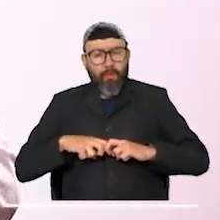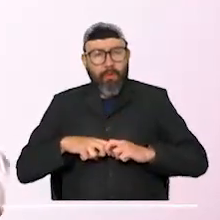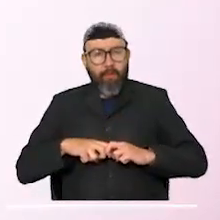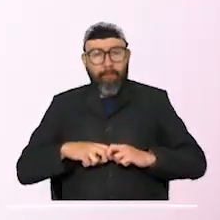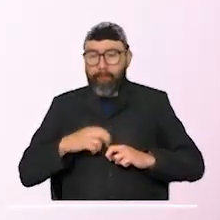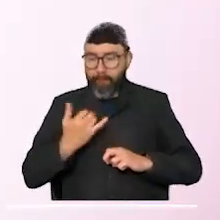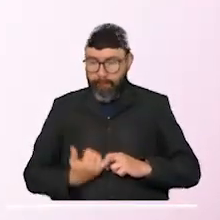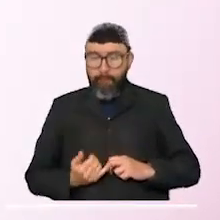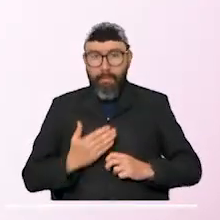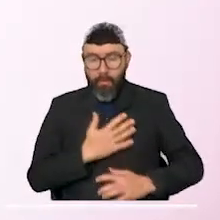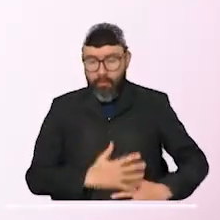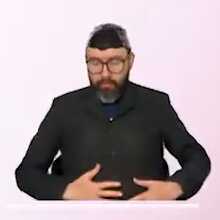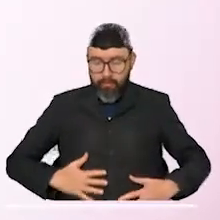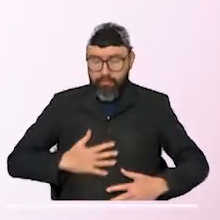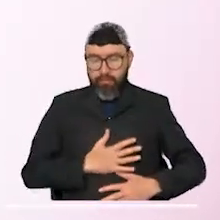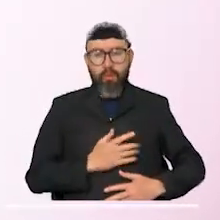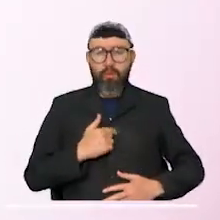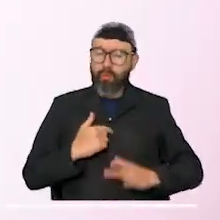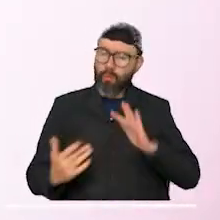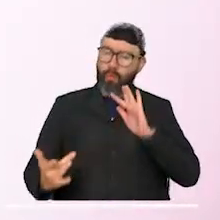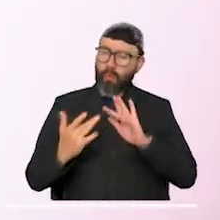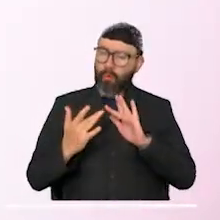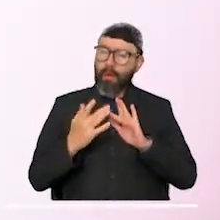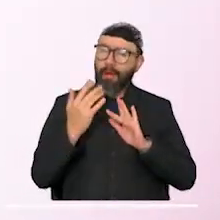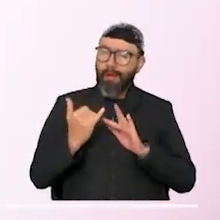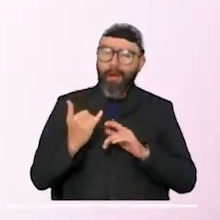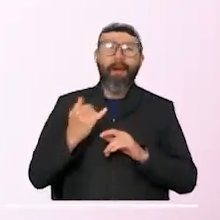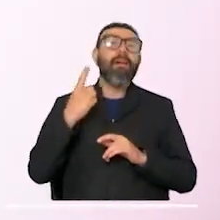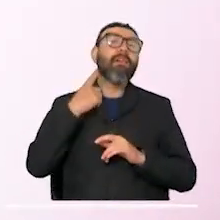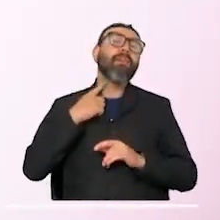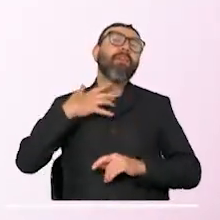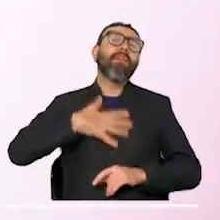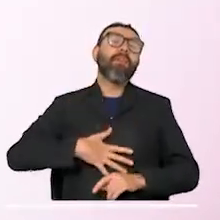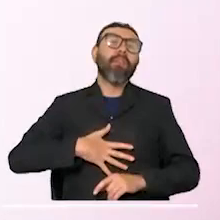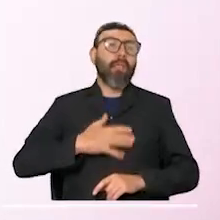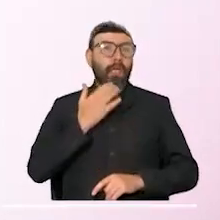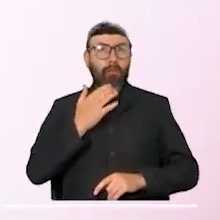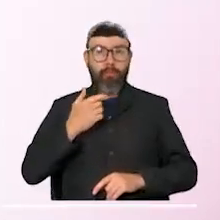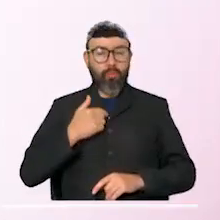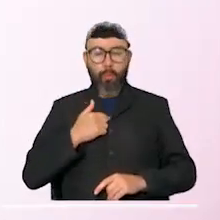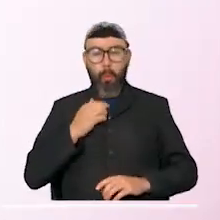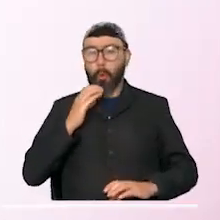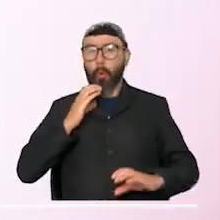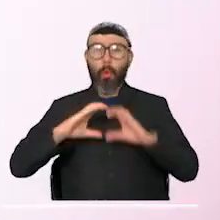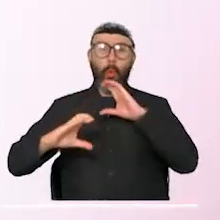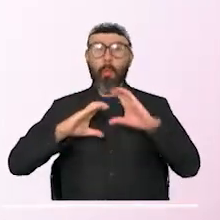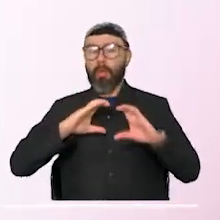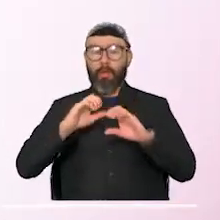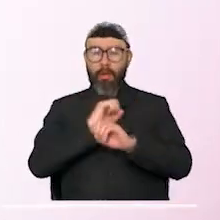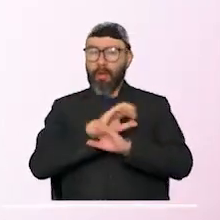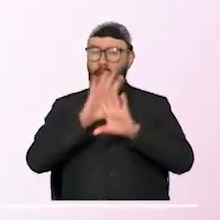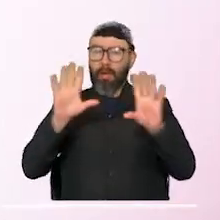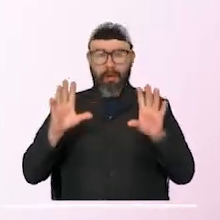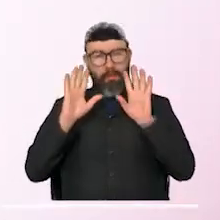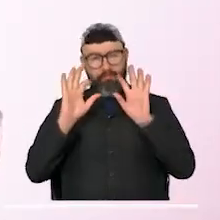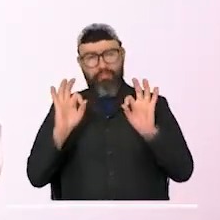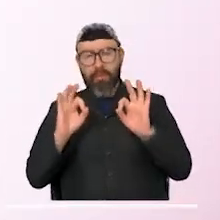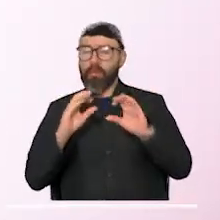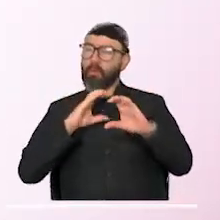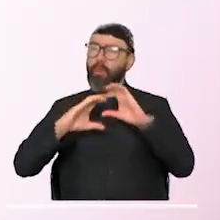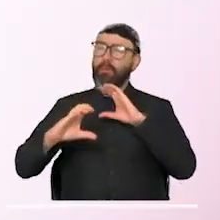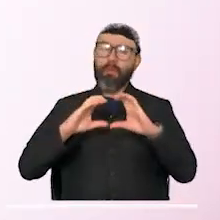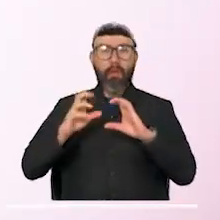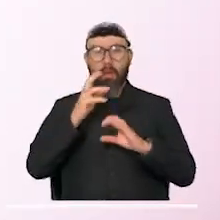esta parte genital y la comunicación con la tiroides entonces cuando no podemos comunicarnos de forma adecuada de forma asertiva Entonces